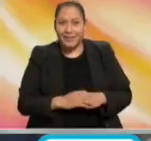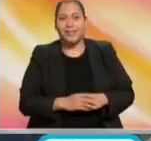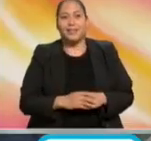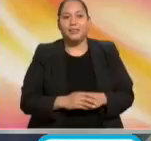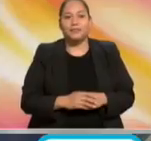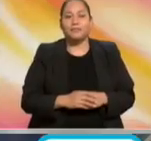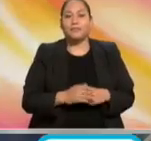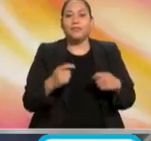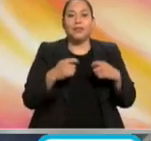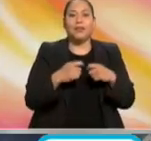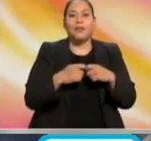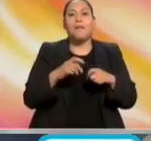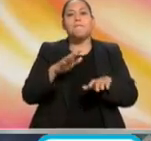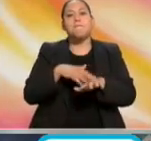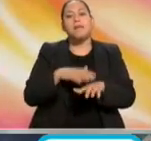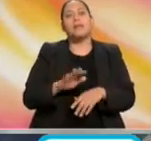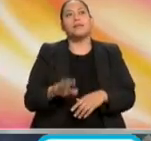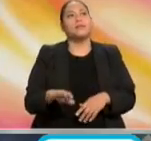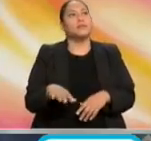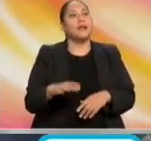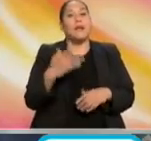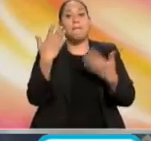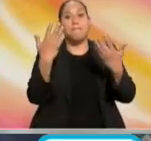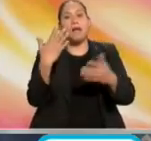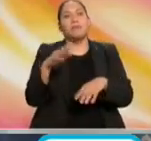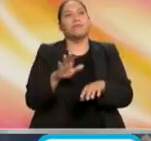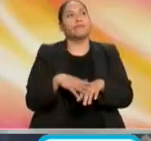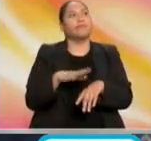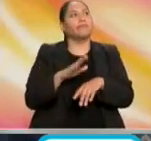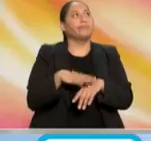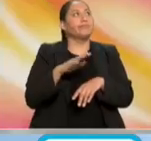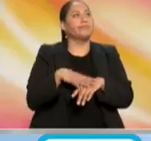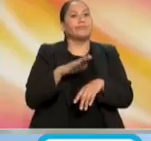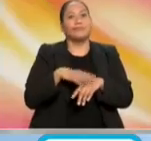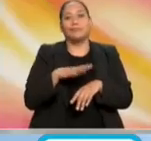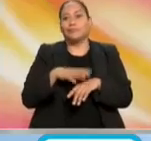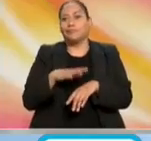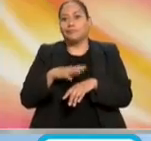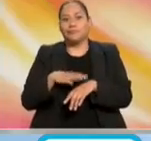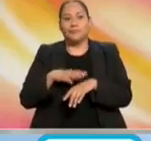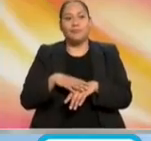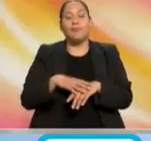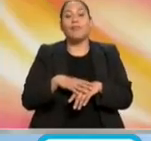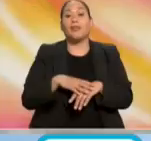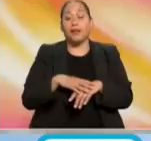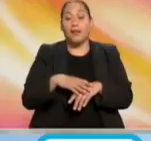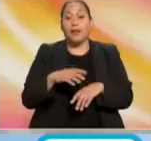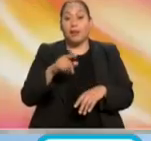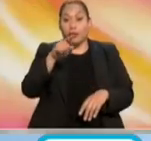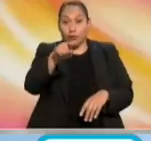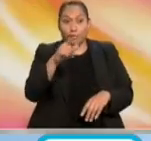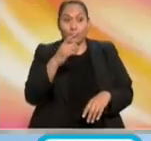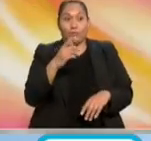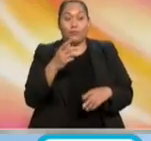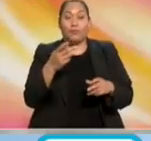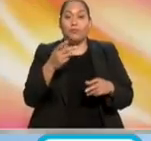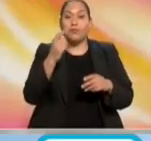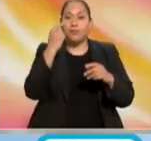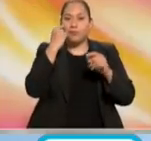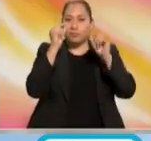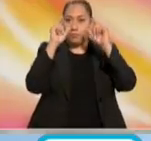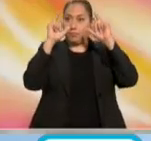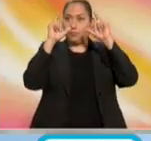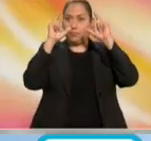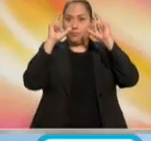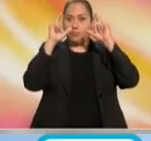pone alguien nervioso que está con el pie o con la mano. Exactamente. Pero acá está Exactamente. así, ¿no? Y del lado contrario, aunque tú quisieras ponerte a parpadear, llega